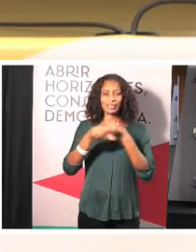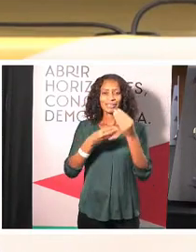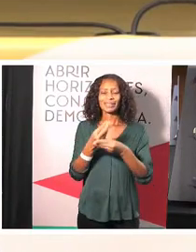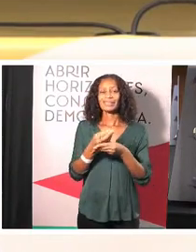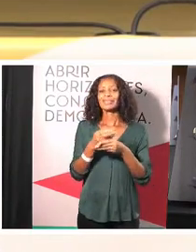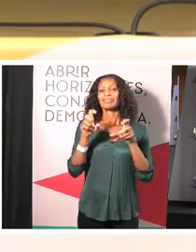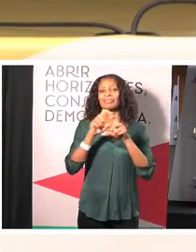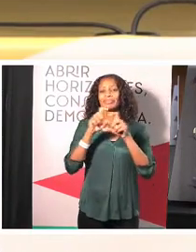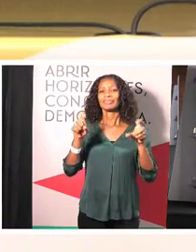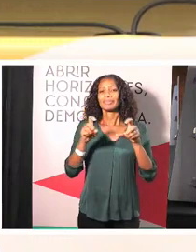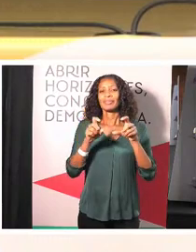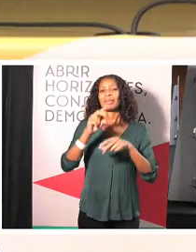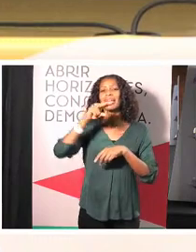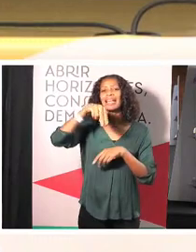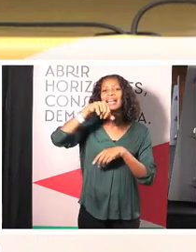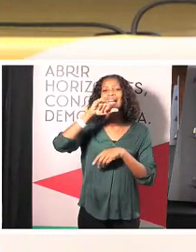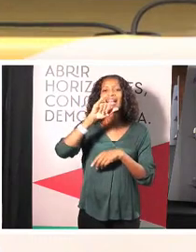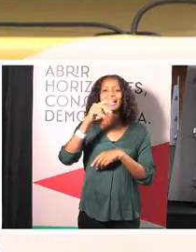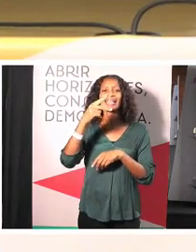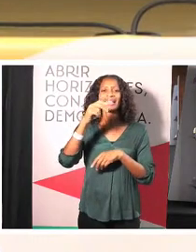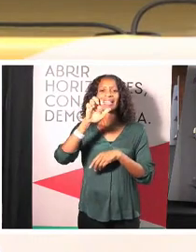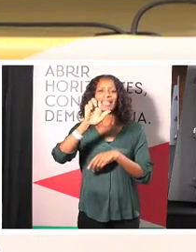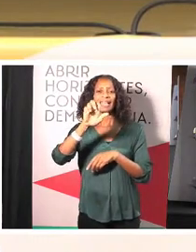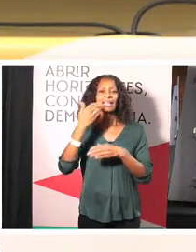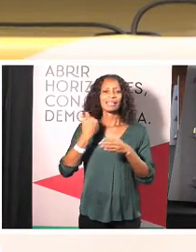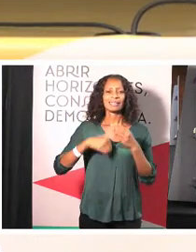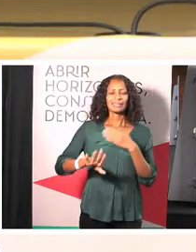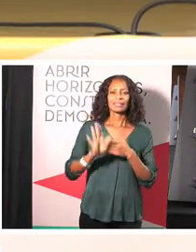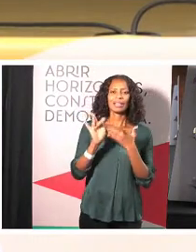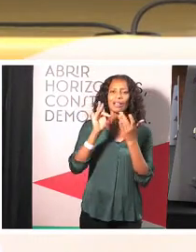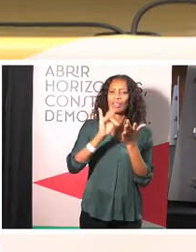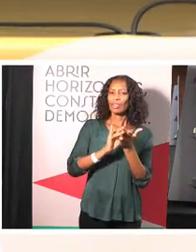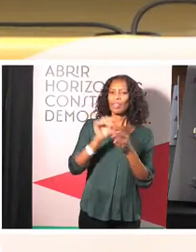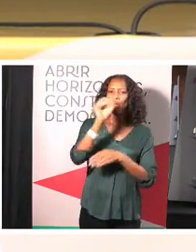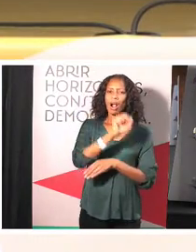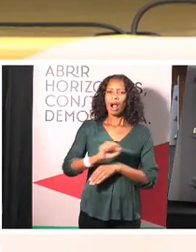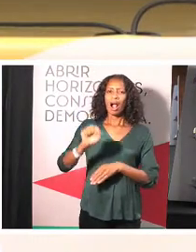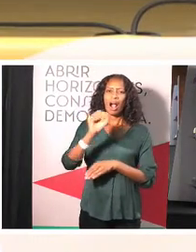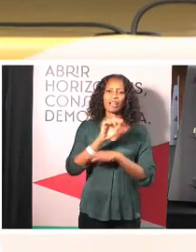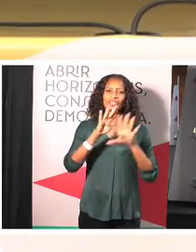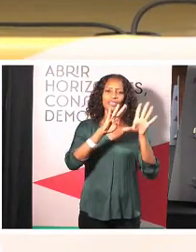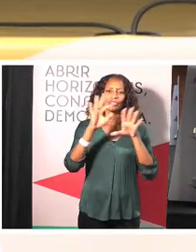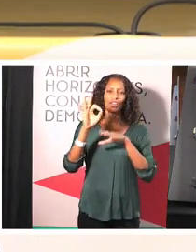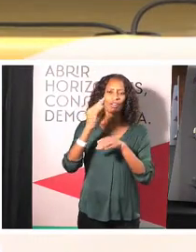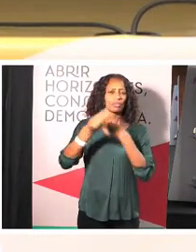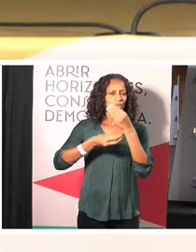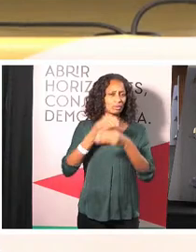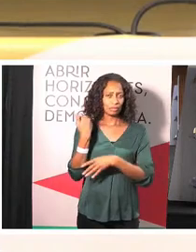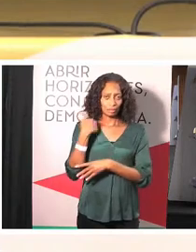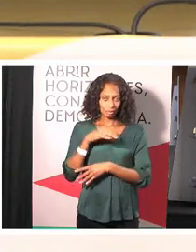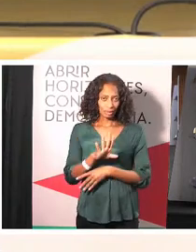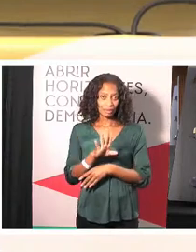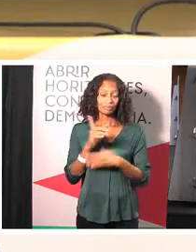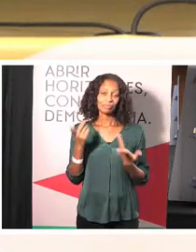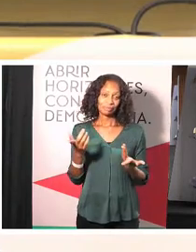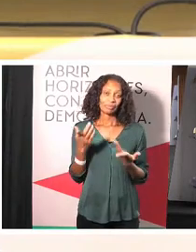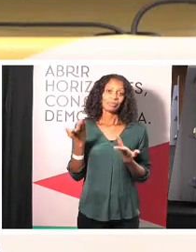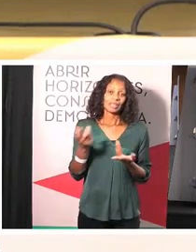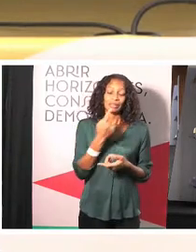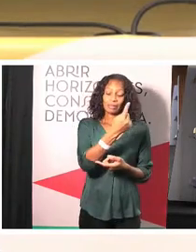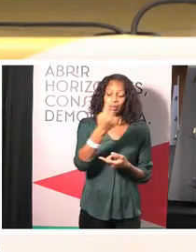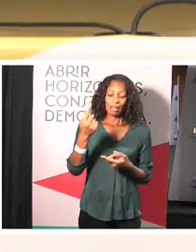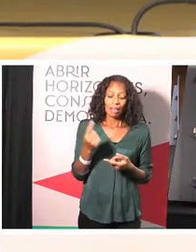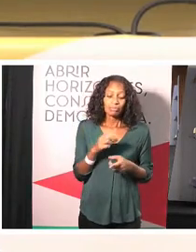90 y otras empresas también, que al final lo que hacen es externalizar los servicios y no hacerse cargo de gran